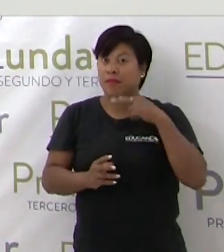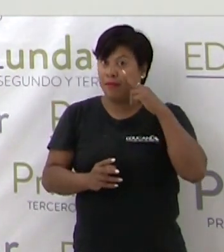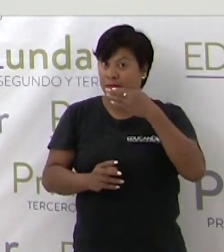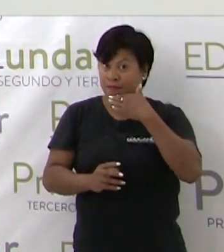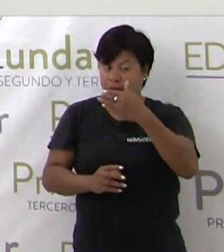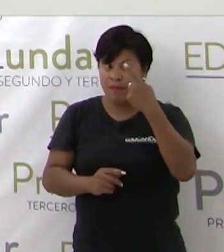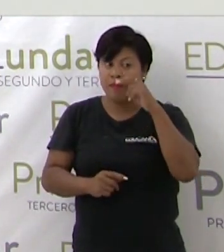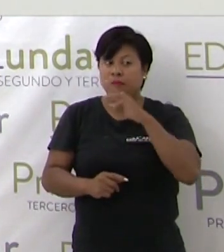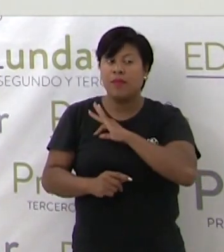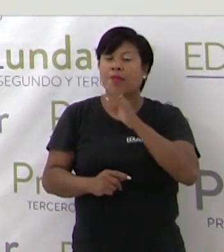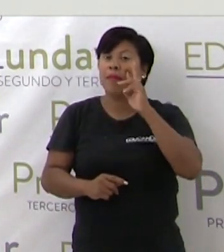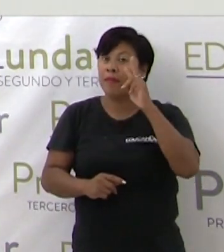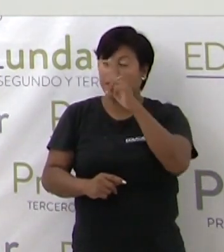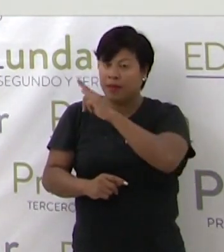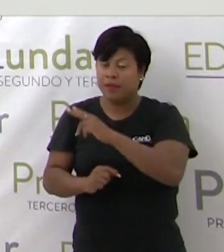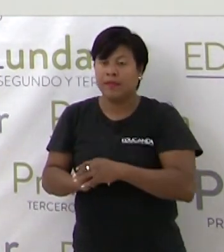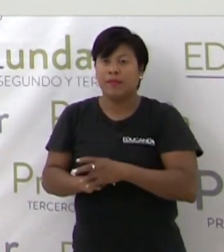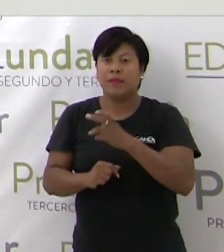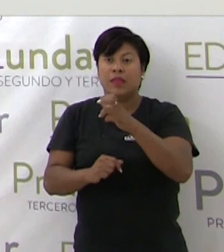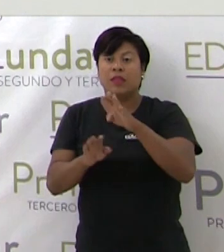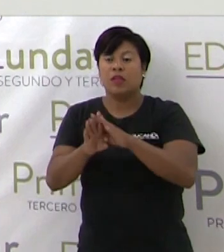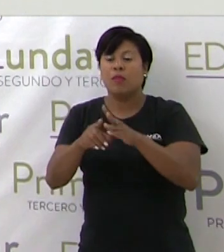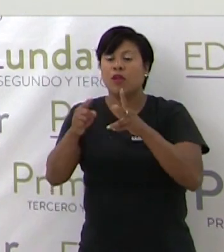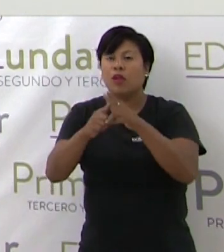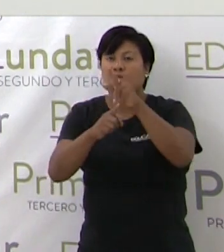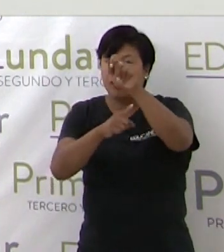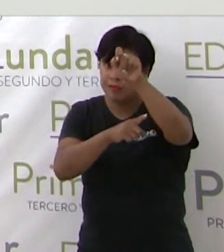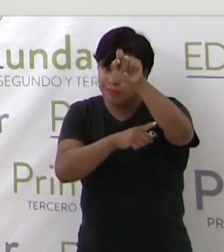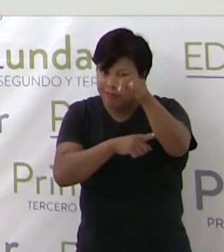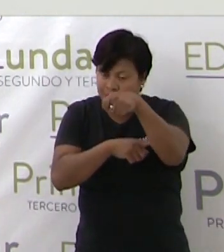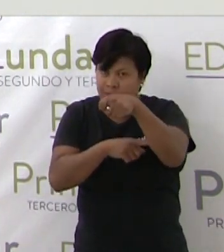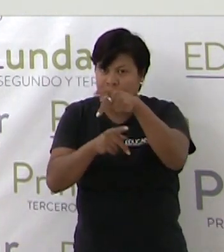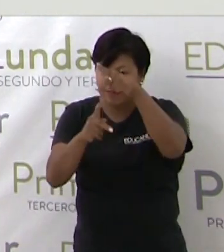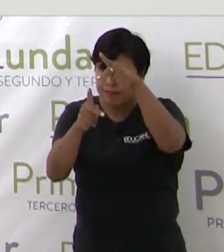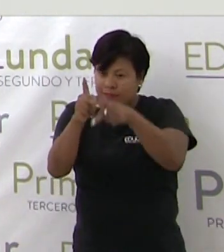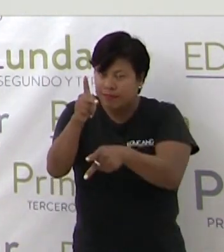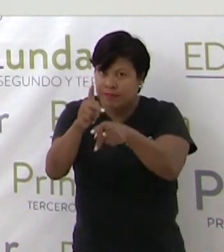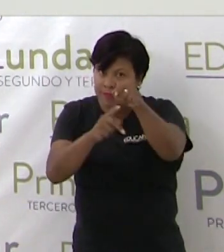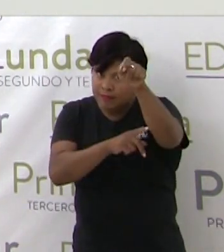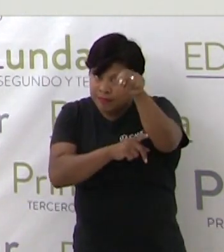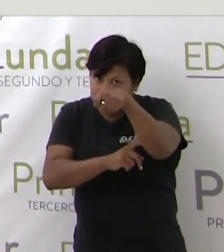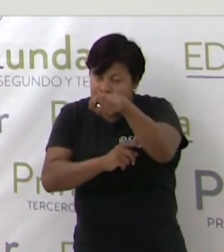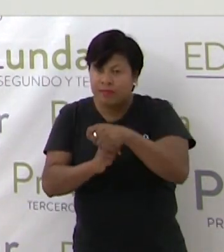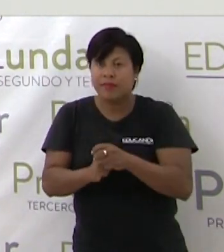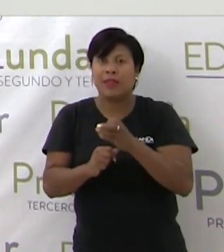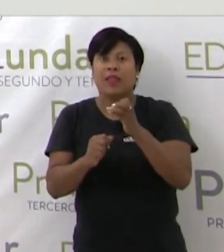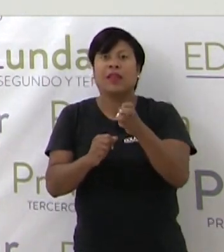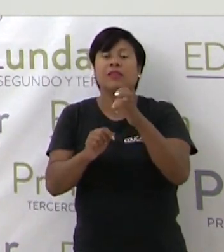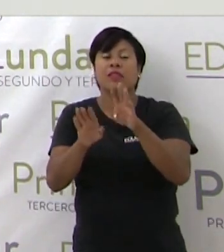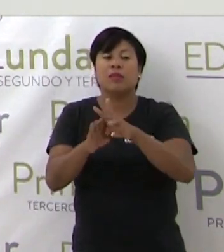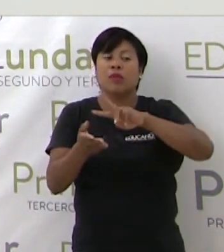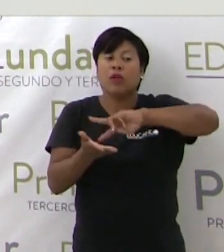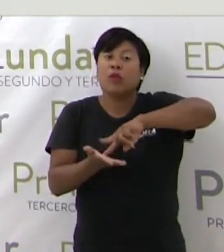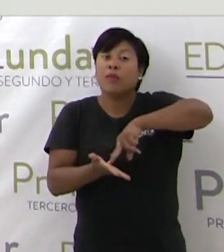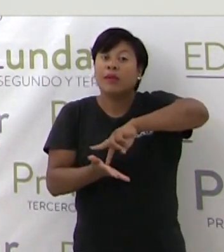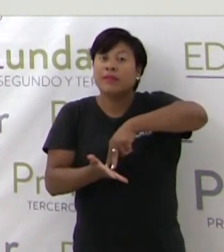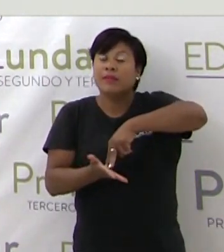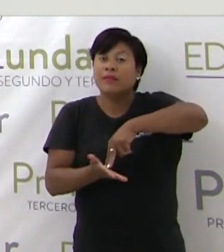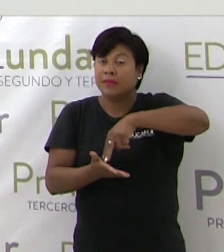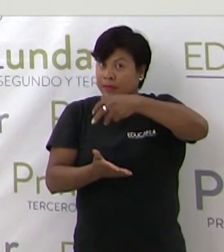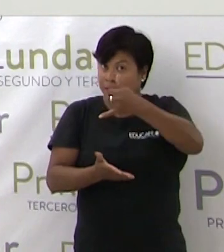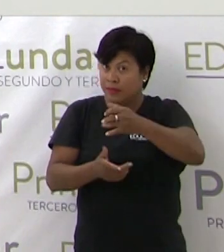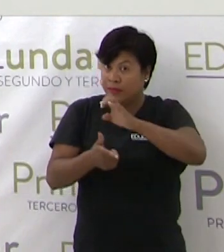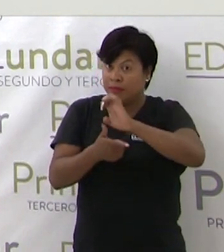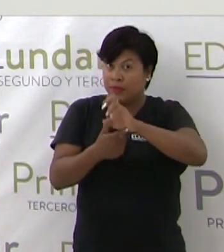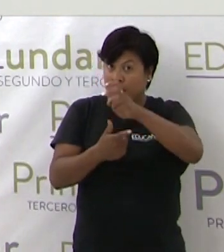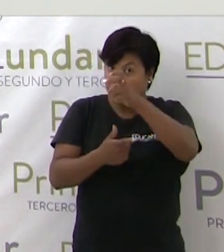pueda observar. Aquí es donde cortó el compás y entonces justamente en